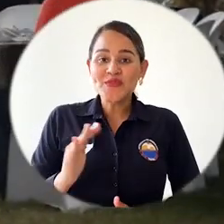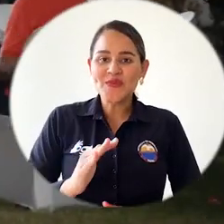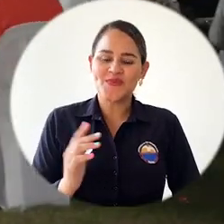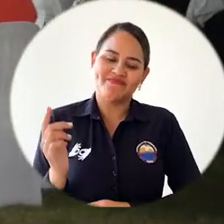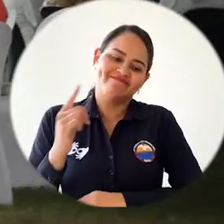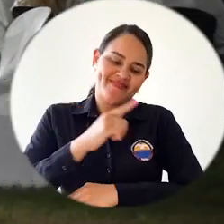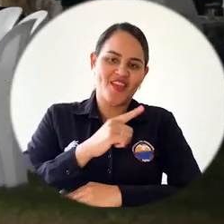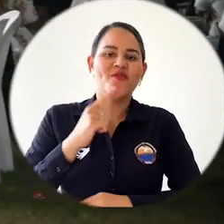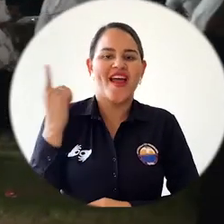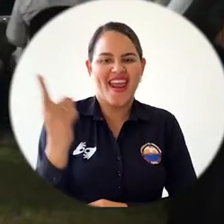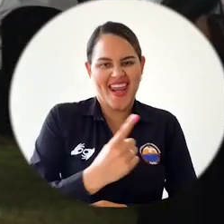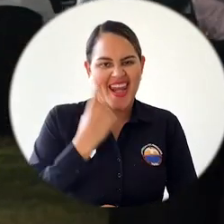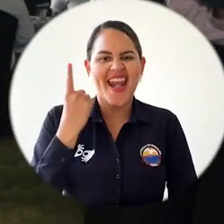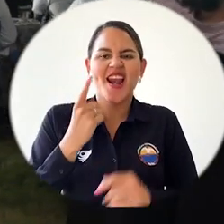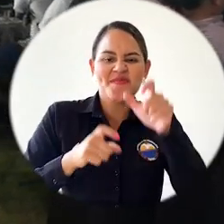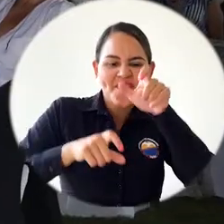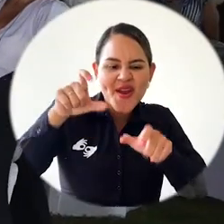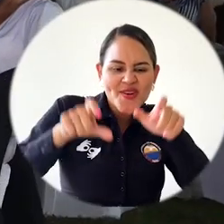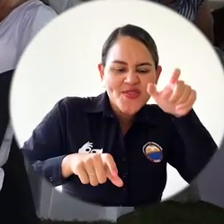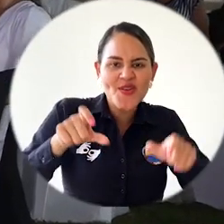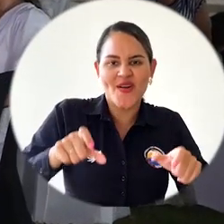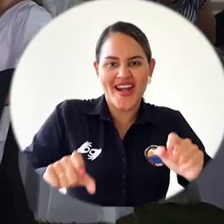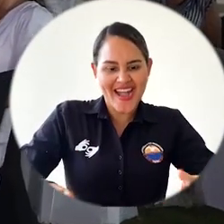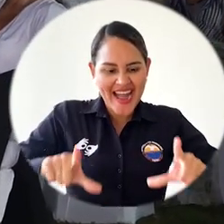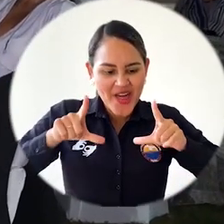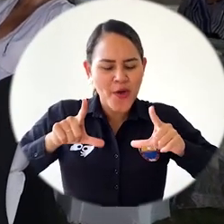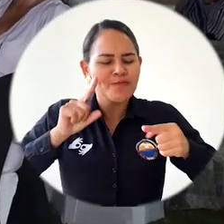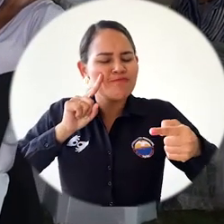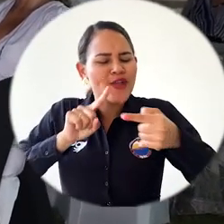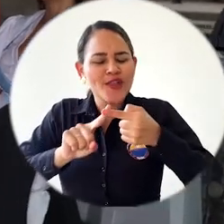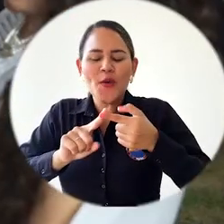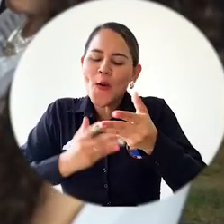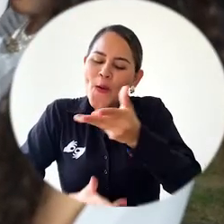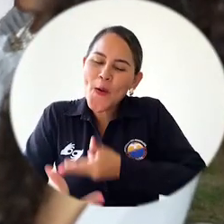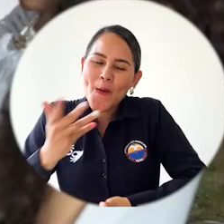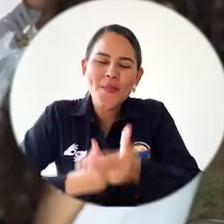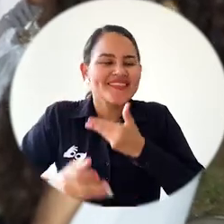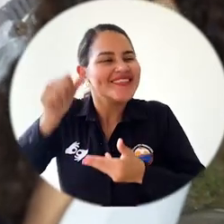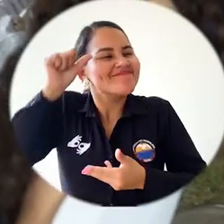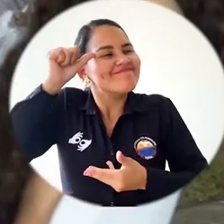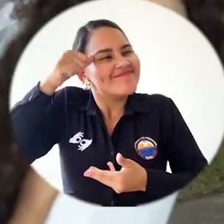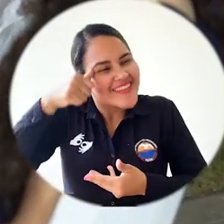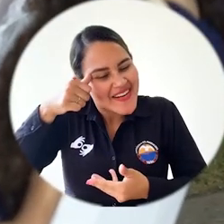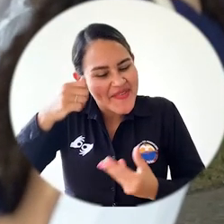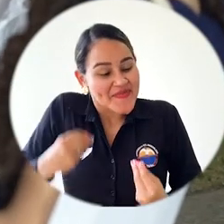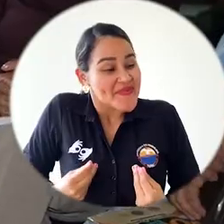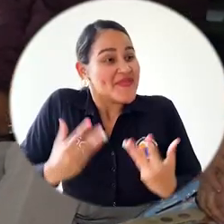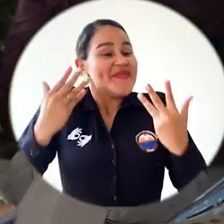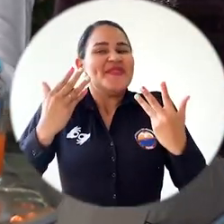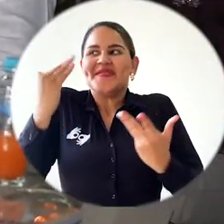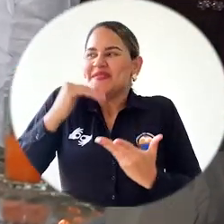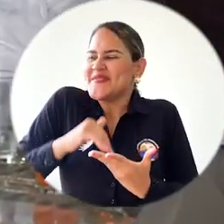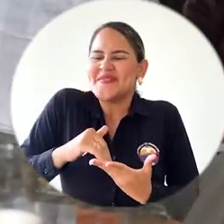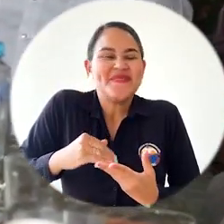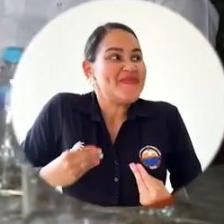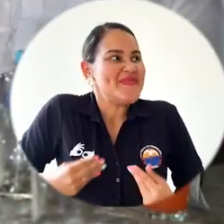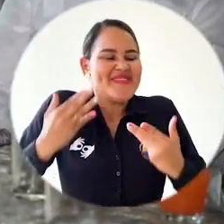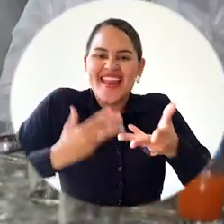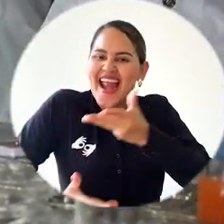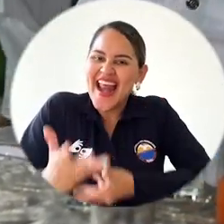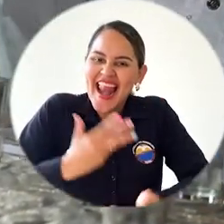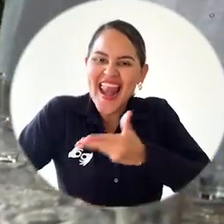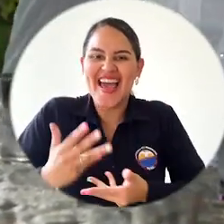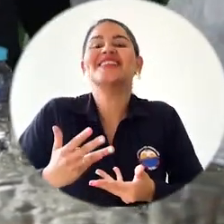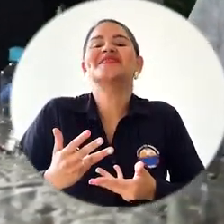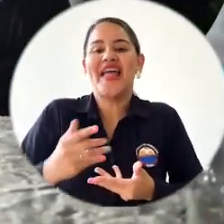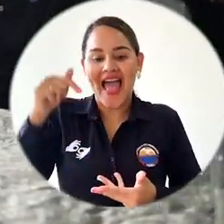en el marco del encuentro general de graduados denominado compartir y recordar es vivir compartir y recordar es volver a